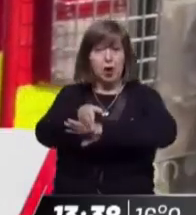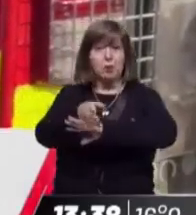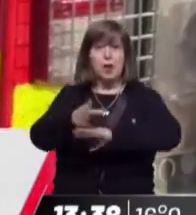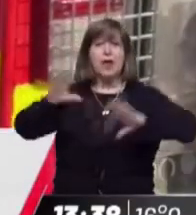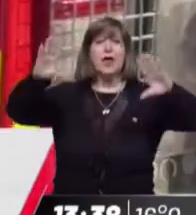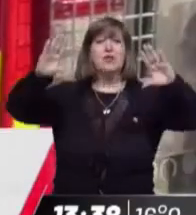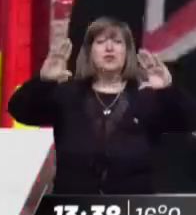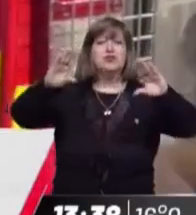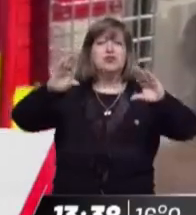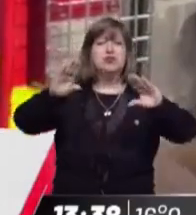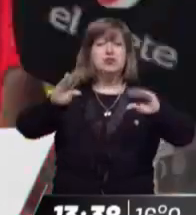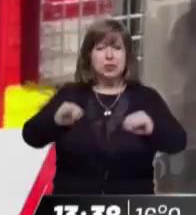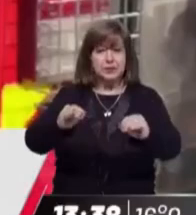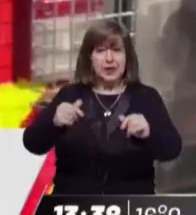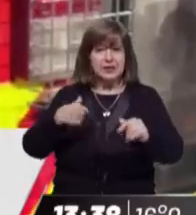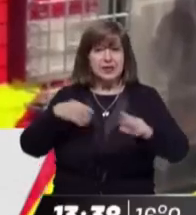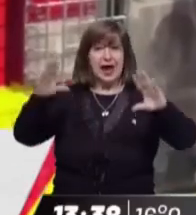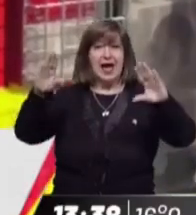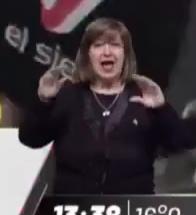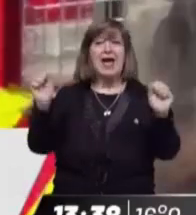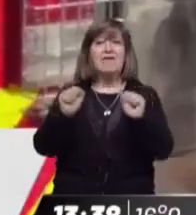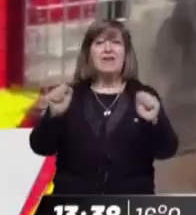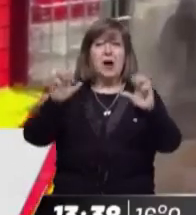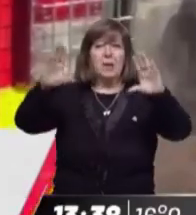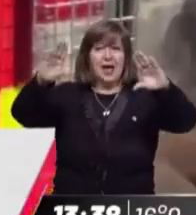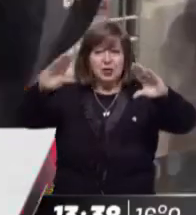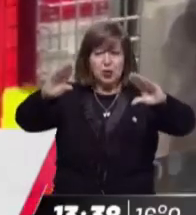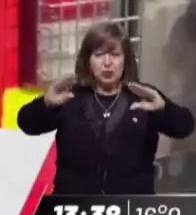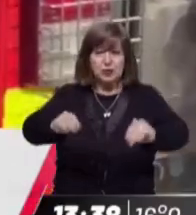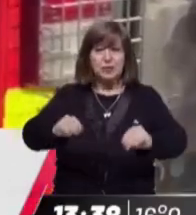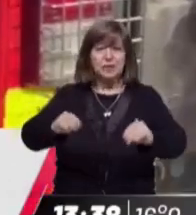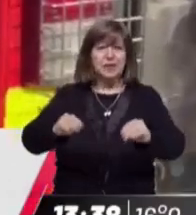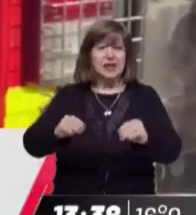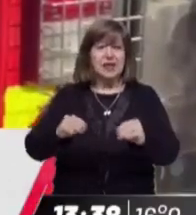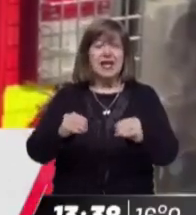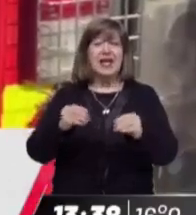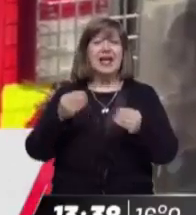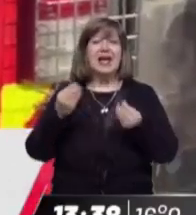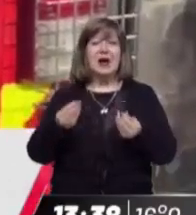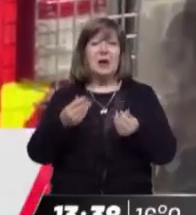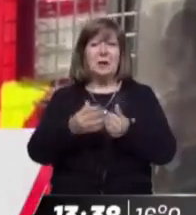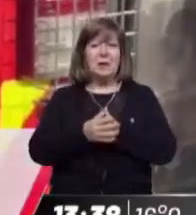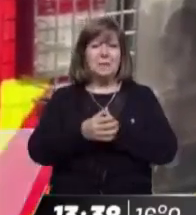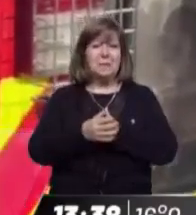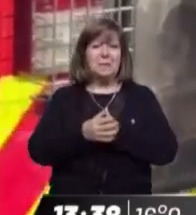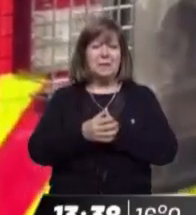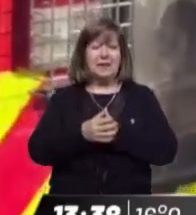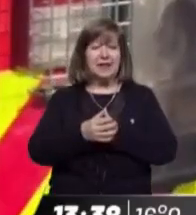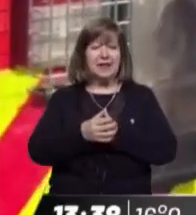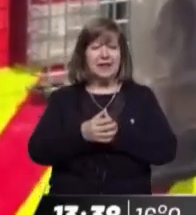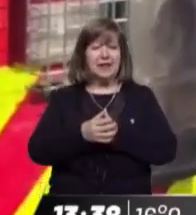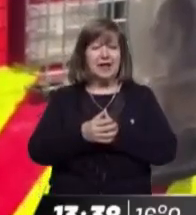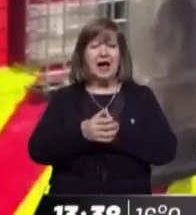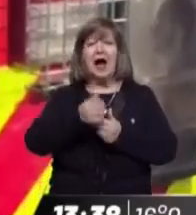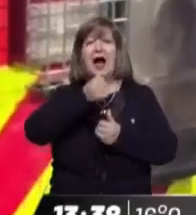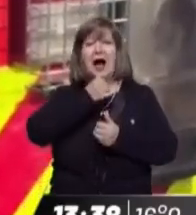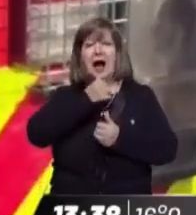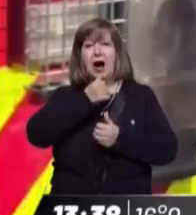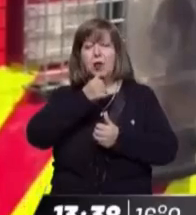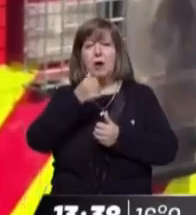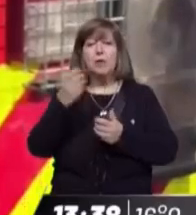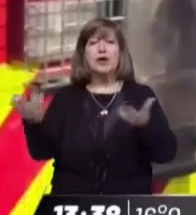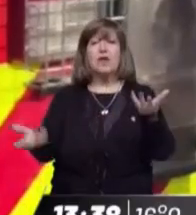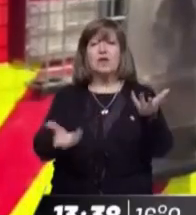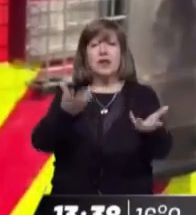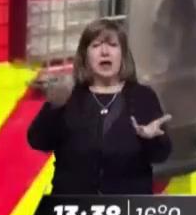enfriamiento. Vení saliendo. Sí. ¿Cómo eran las tareas que hiciste? No, bueno, pitonear, echar agua, hay que bajar la